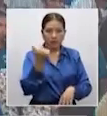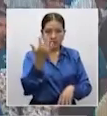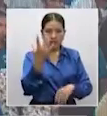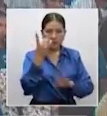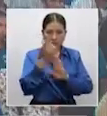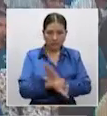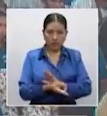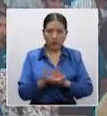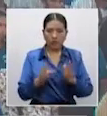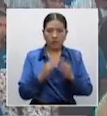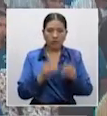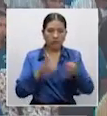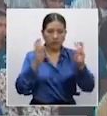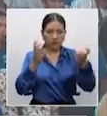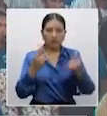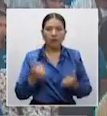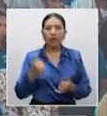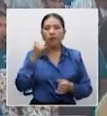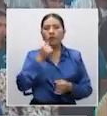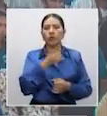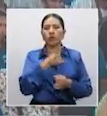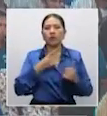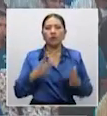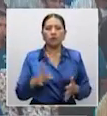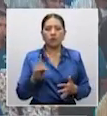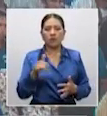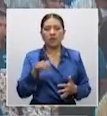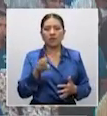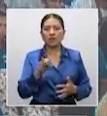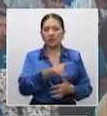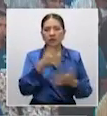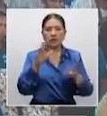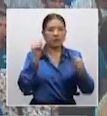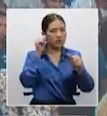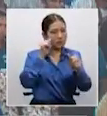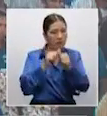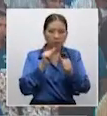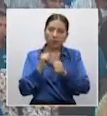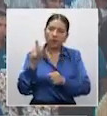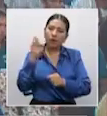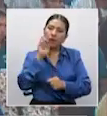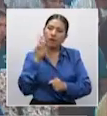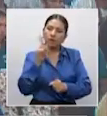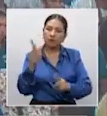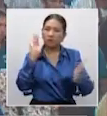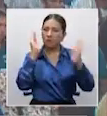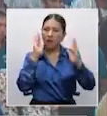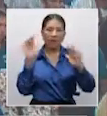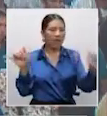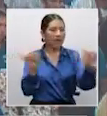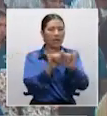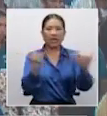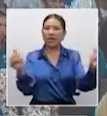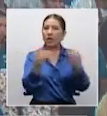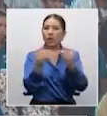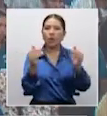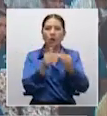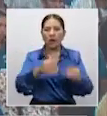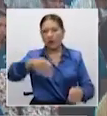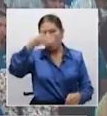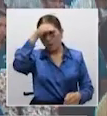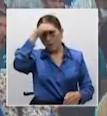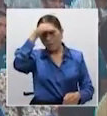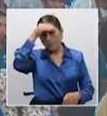En esta coyuntura, la diputada Daisy Choque ha comparado al expresidente Evo Morales con Luis Fernando Camacho, señalando que